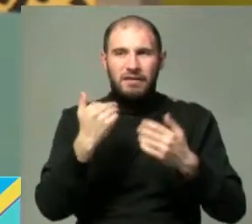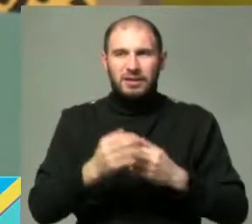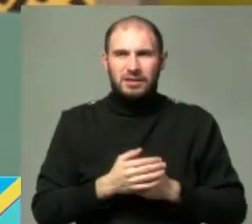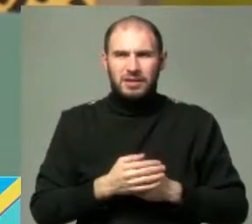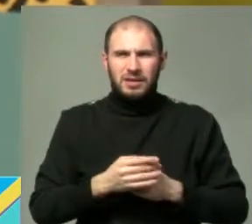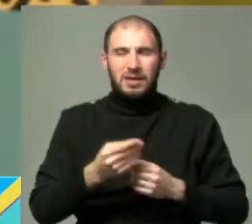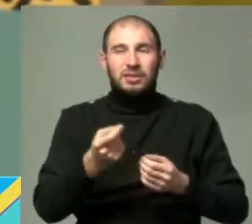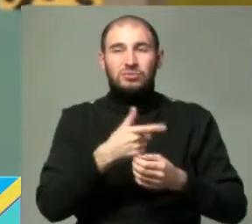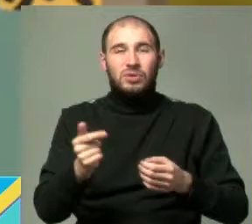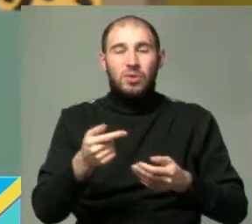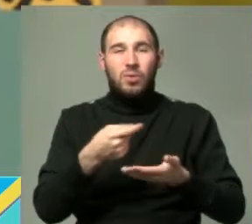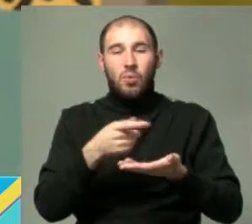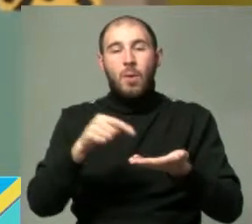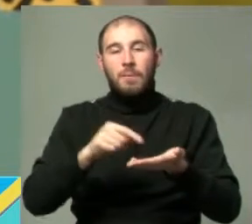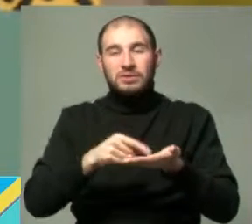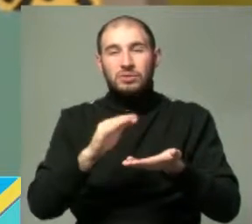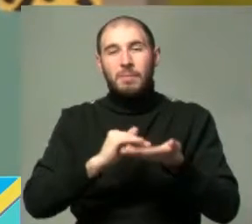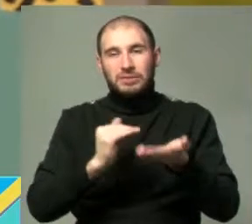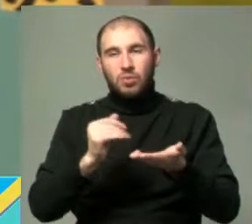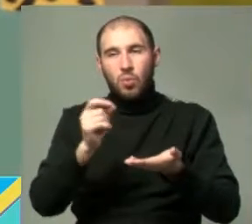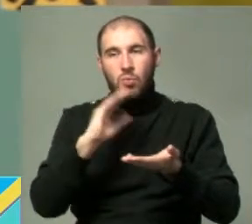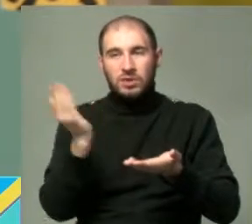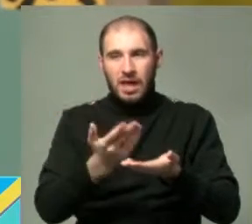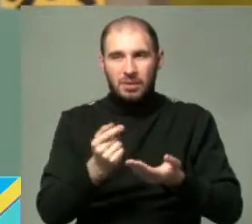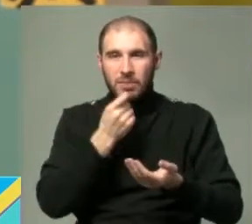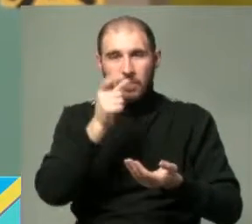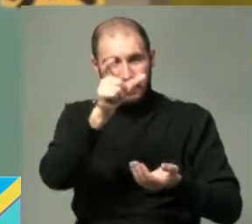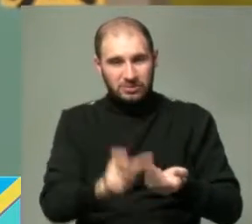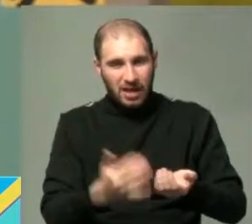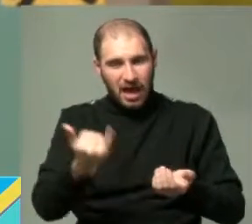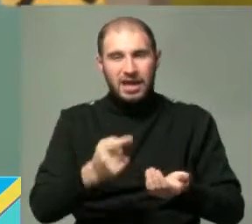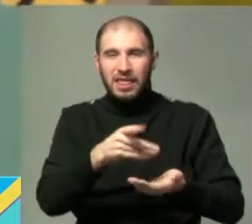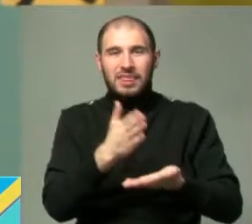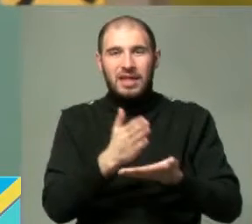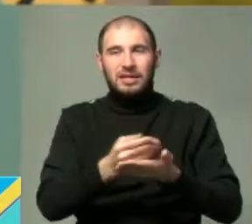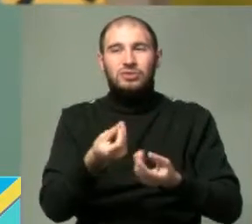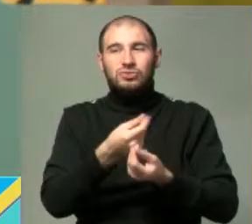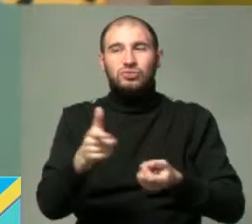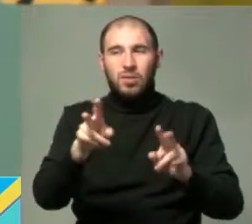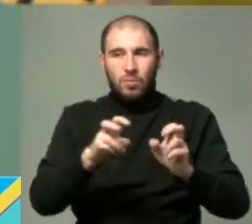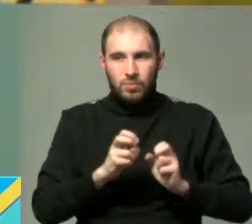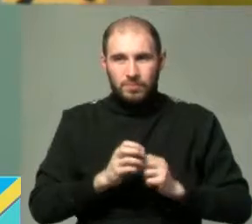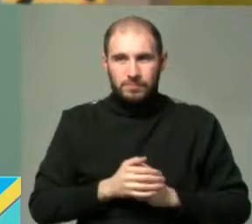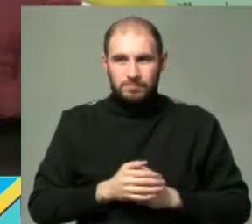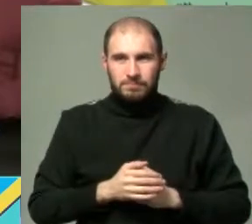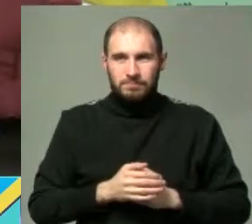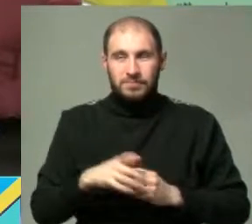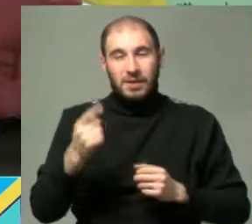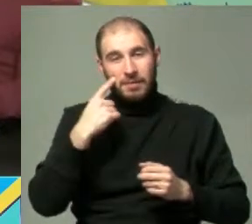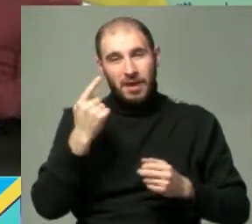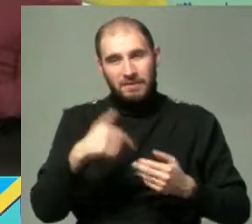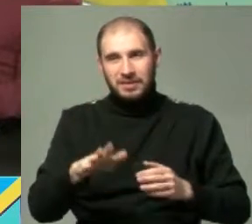renta básica universal. Una persona, por el solo hecho de existir, tiene derecho a un ingreso mínimo. Bueno, queda